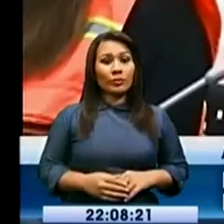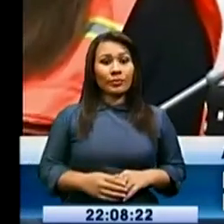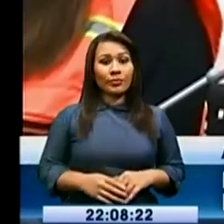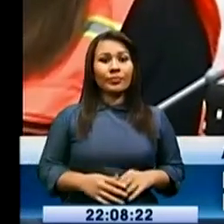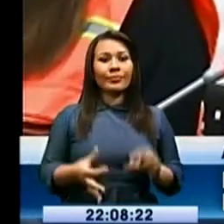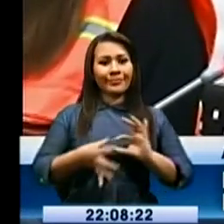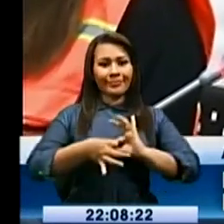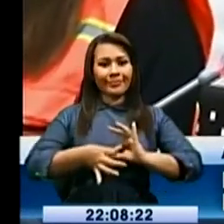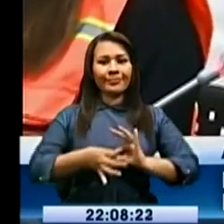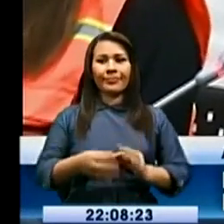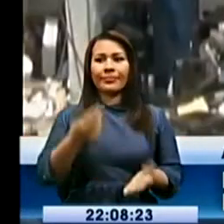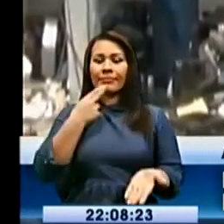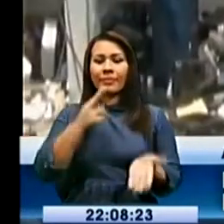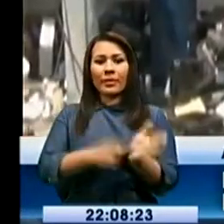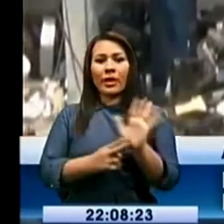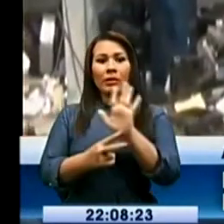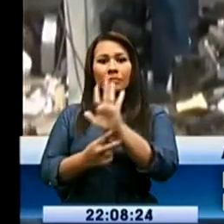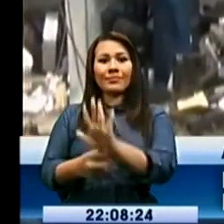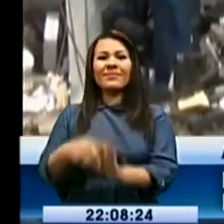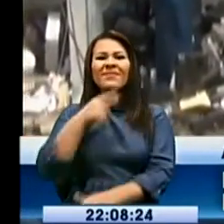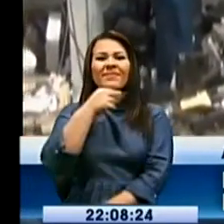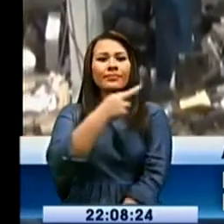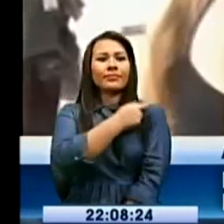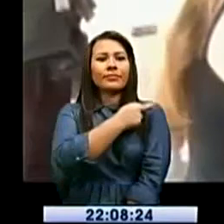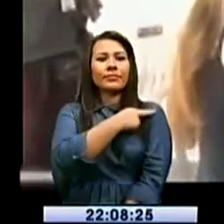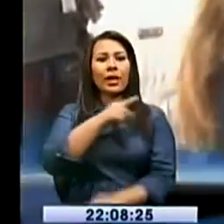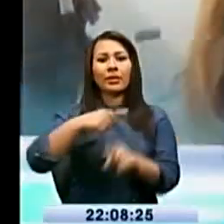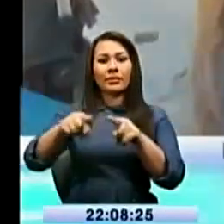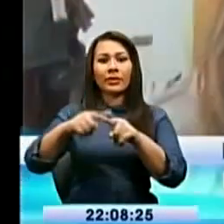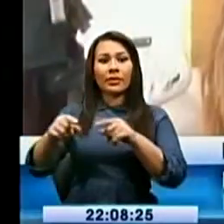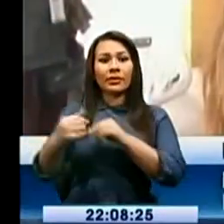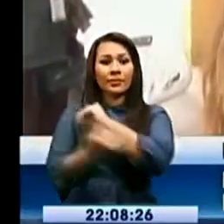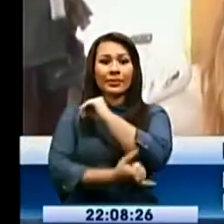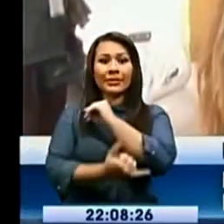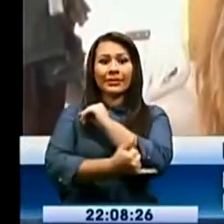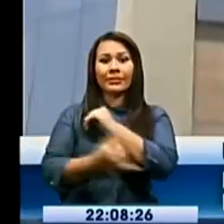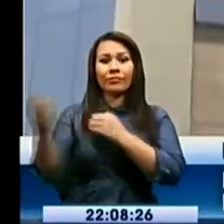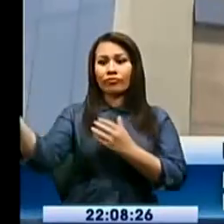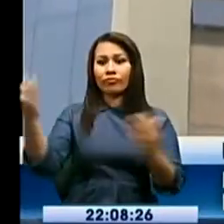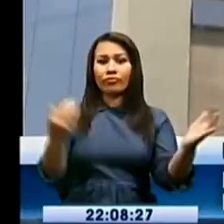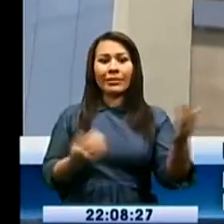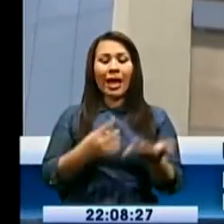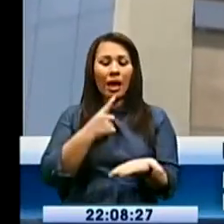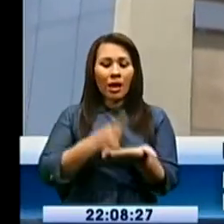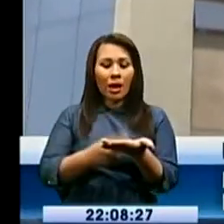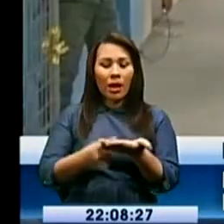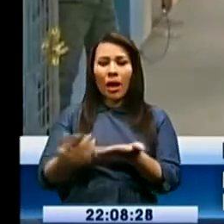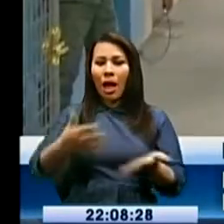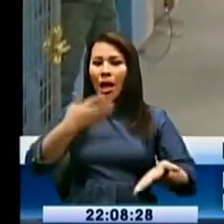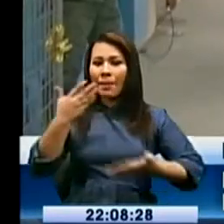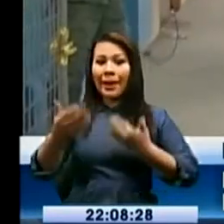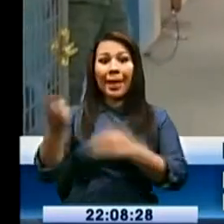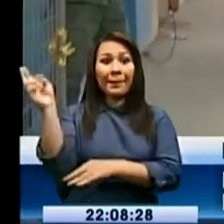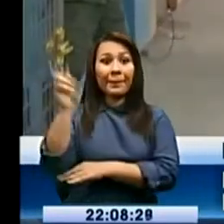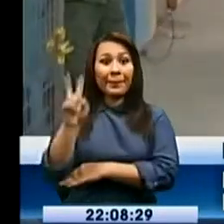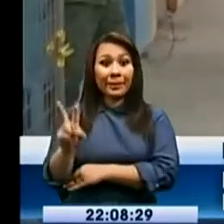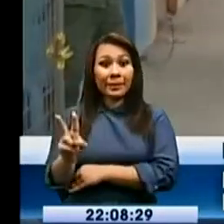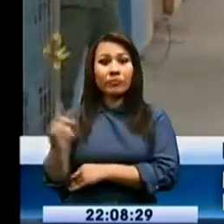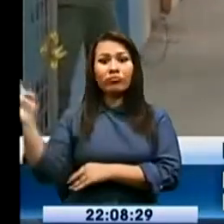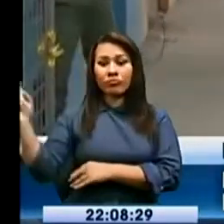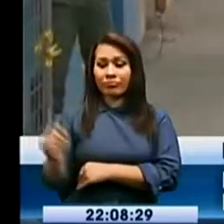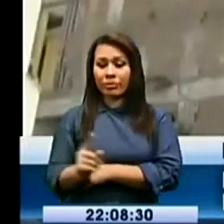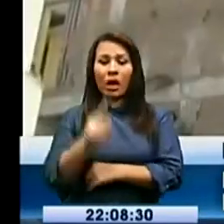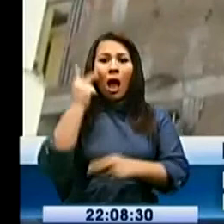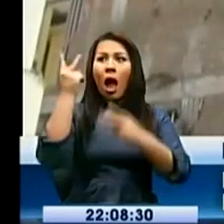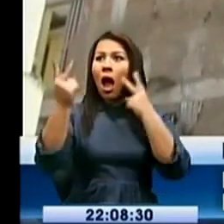un manual de ayuda humanitaria. Los delegados de los países fueron convocados por la presidencia pro tempore de Venezuela y recorrieron zona cero